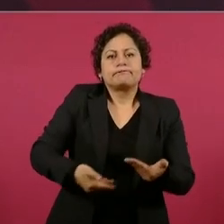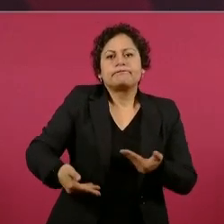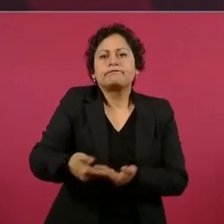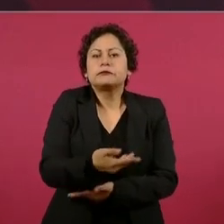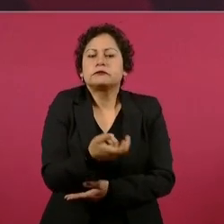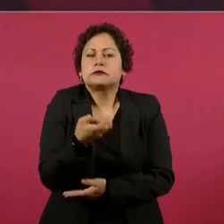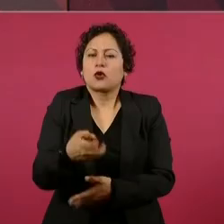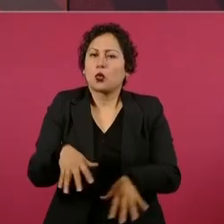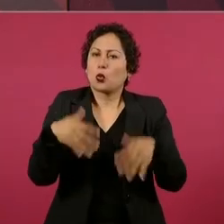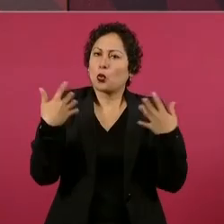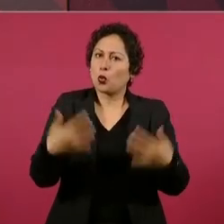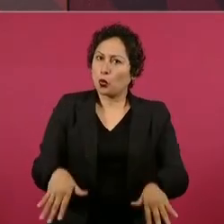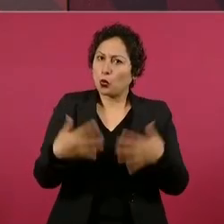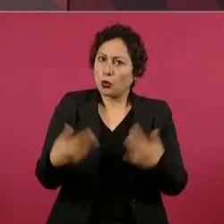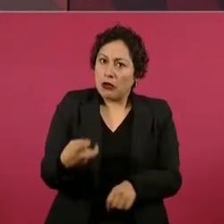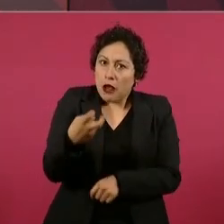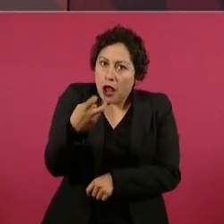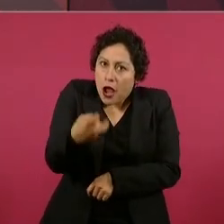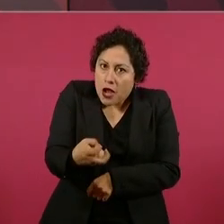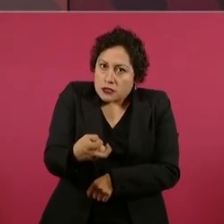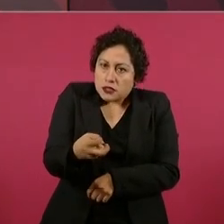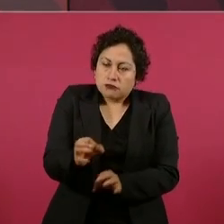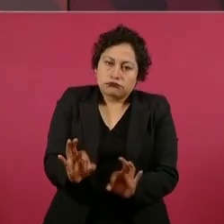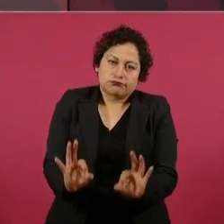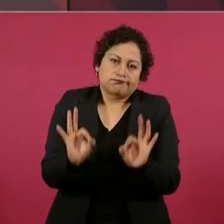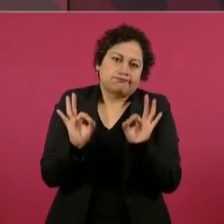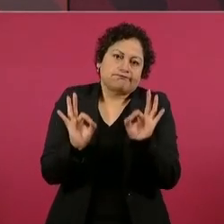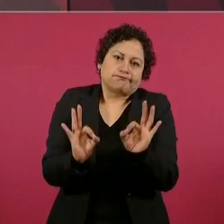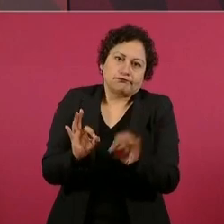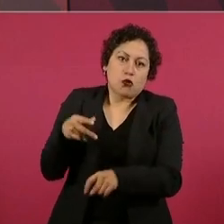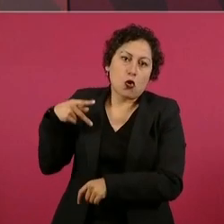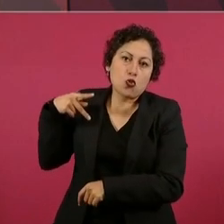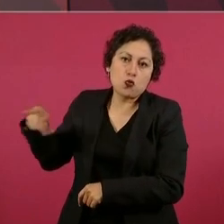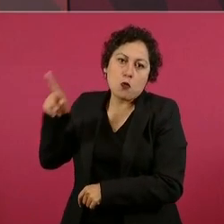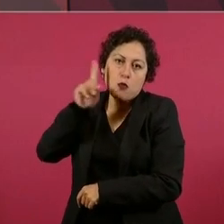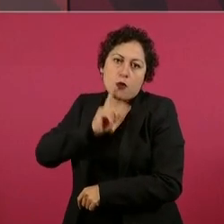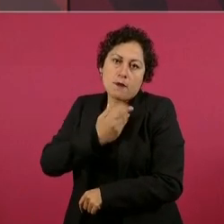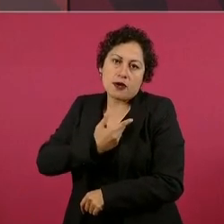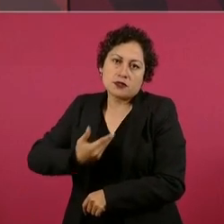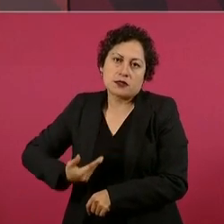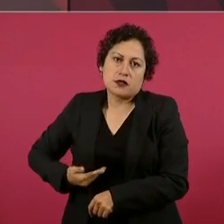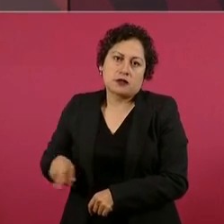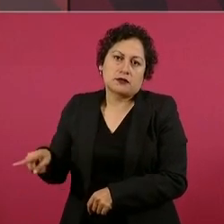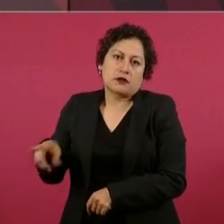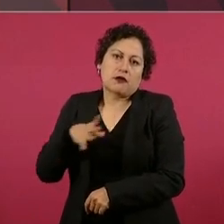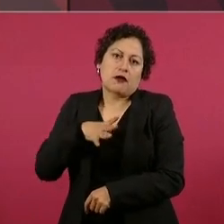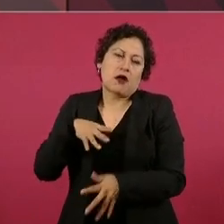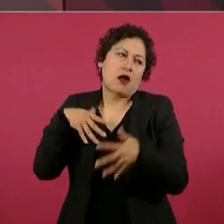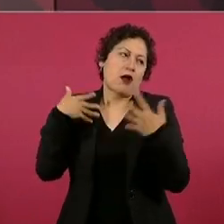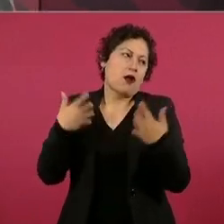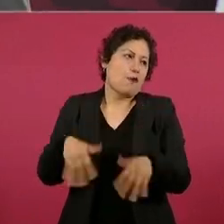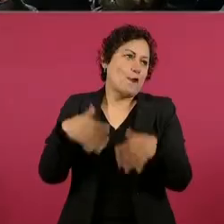Ese es un extraordinario proyecto. Además,